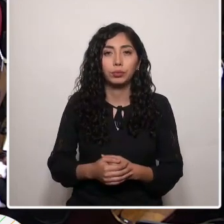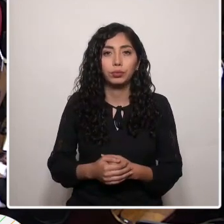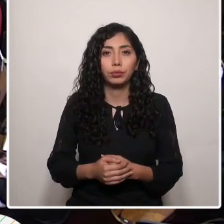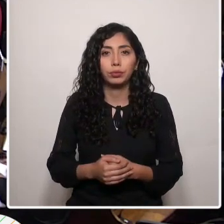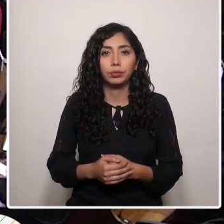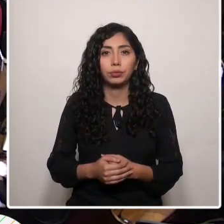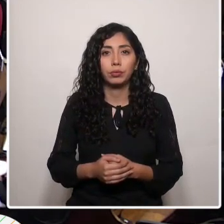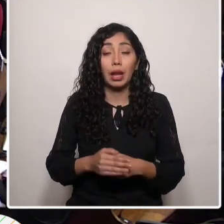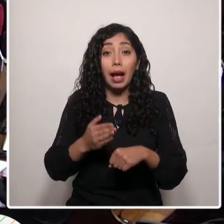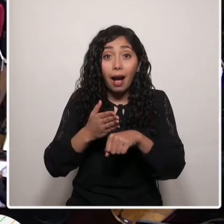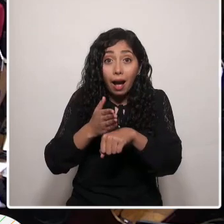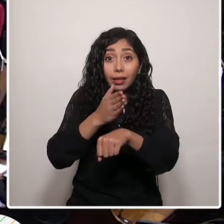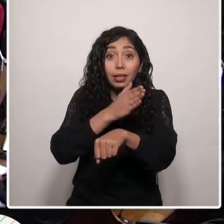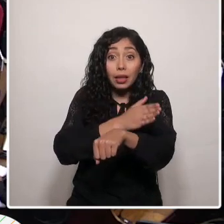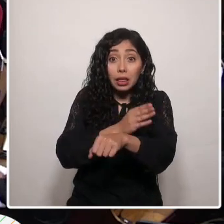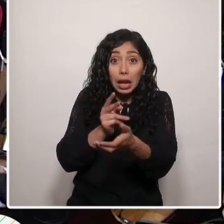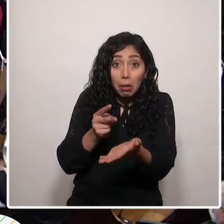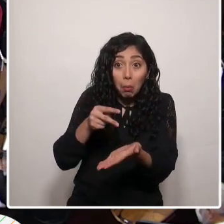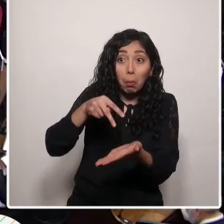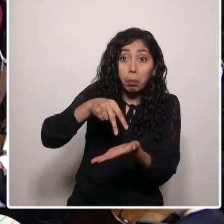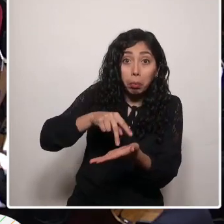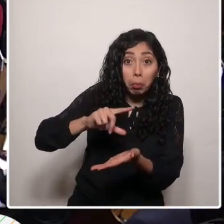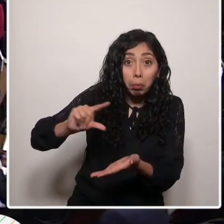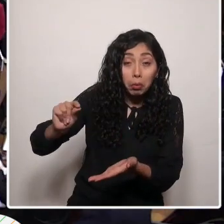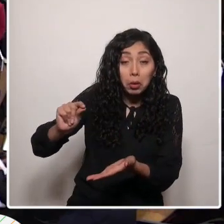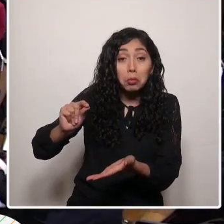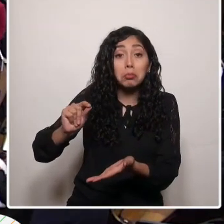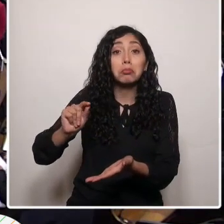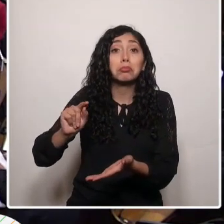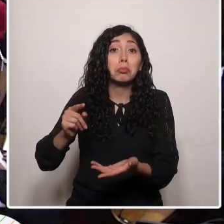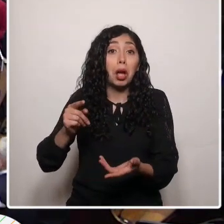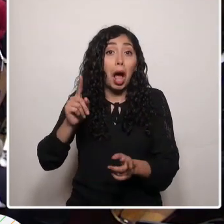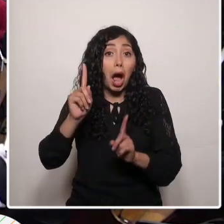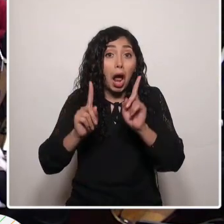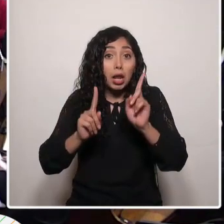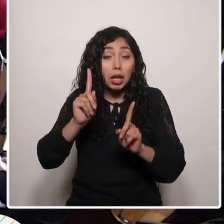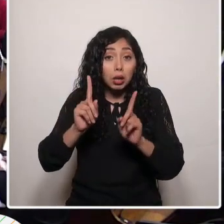Antes de levantarnos, ofrezco la palabra.